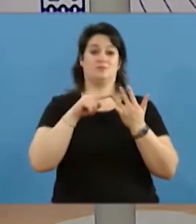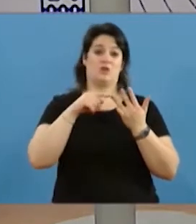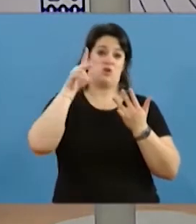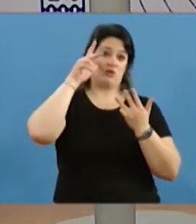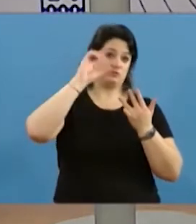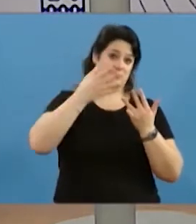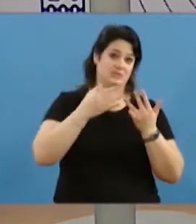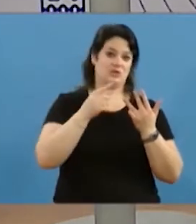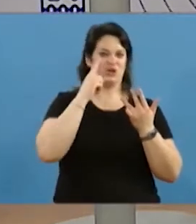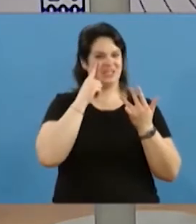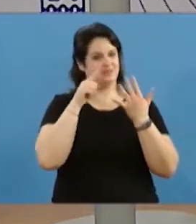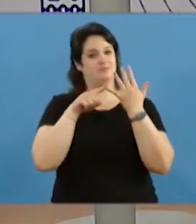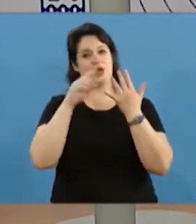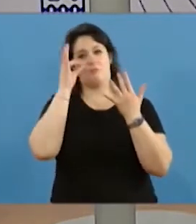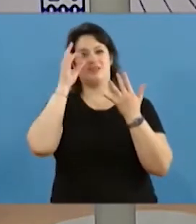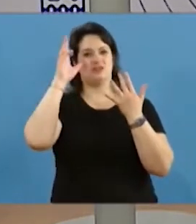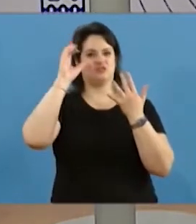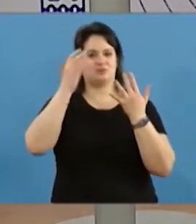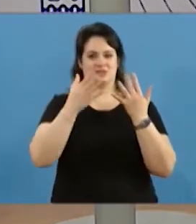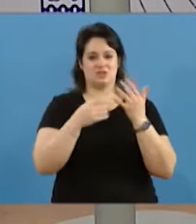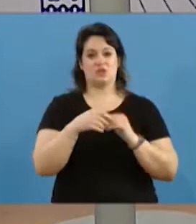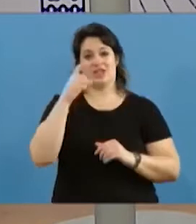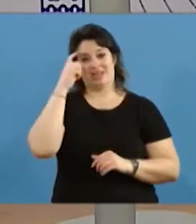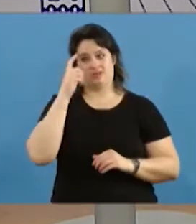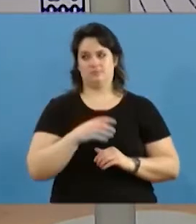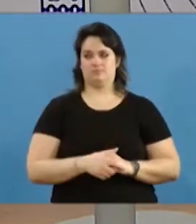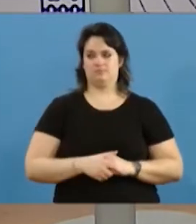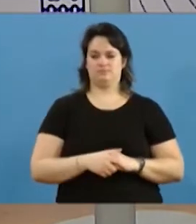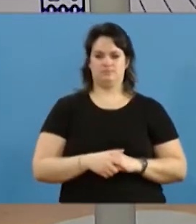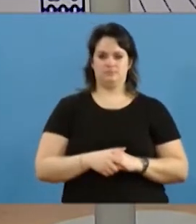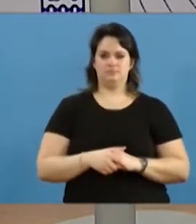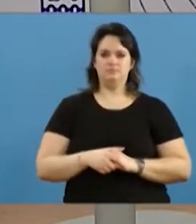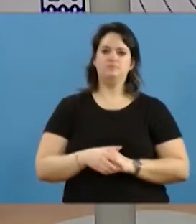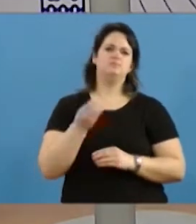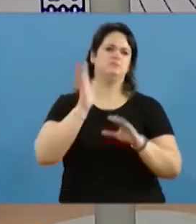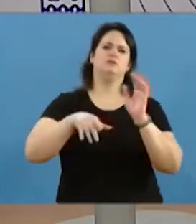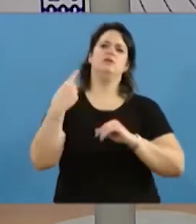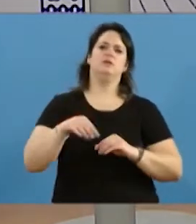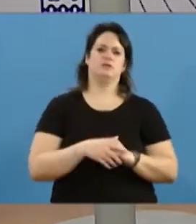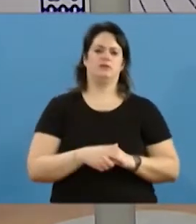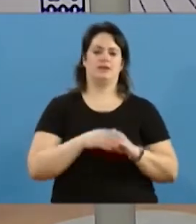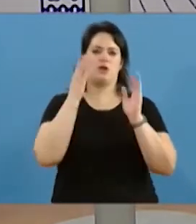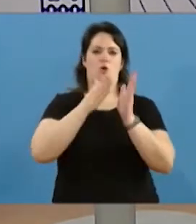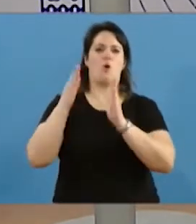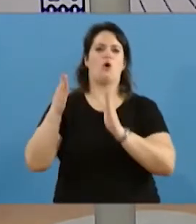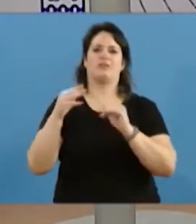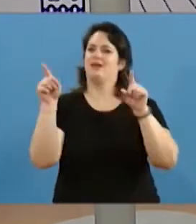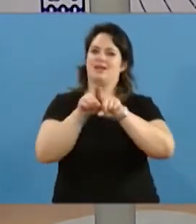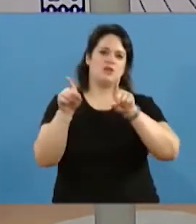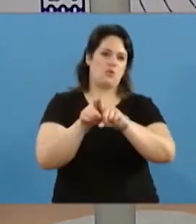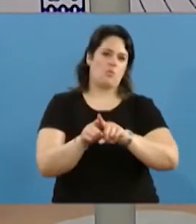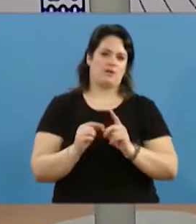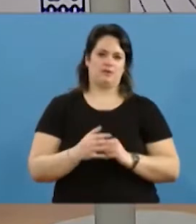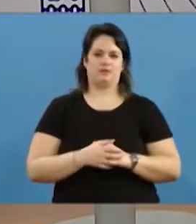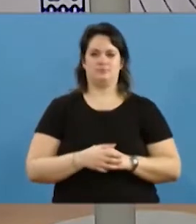el 8% para la I y el 28% para la E. ¿Qué podemos decir? Que el orden sería el mismo. Uh-huh. O